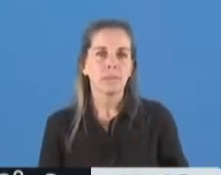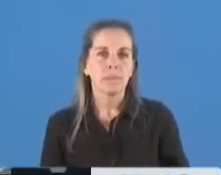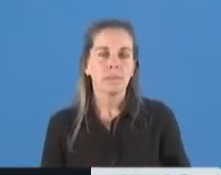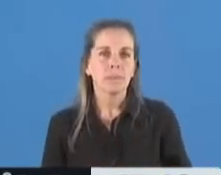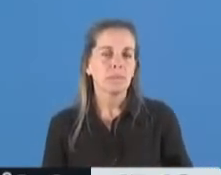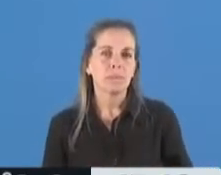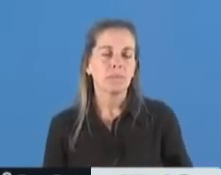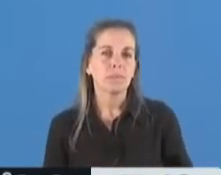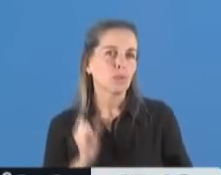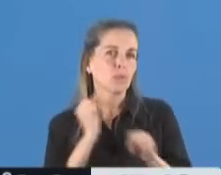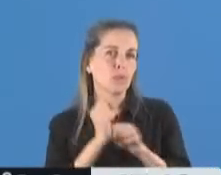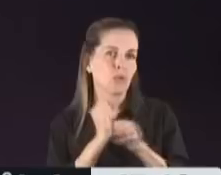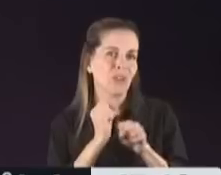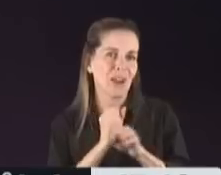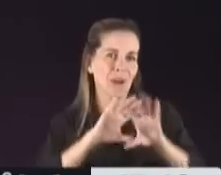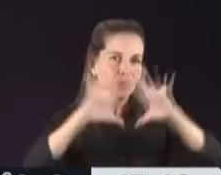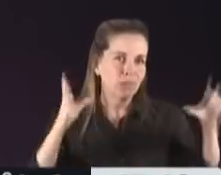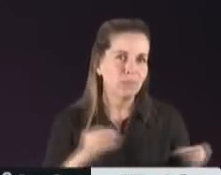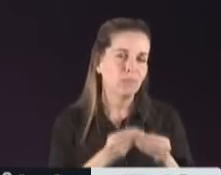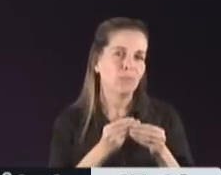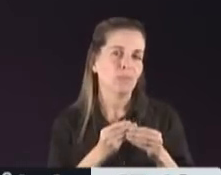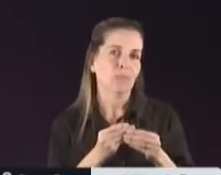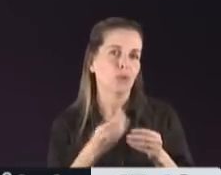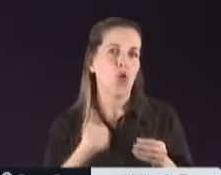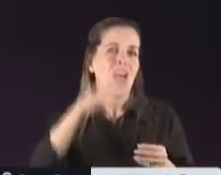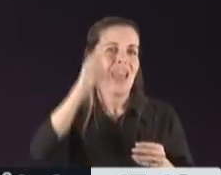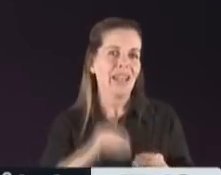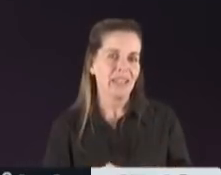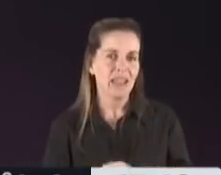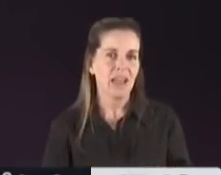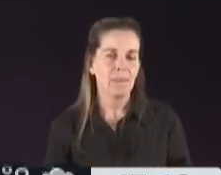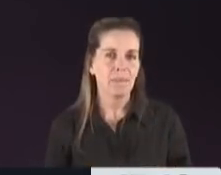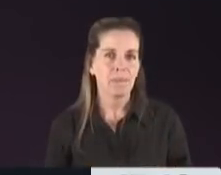todo el trabajo que pudimos hacer a lo largo y a lo ancho del país,